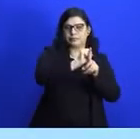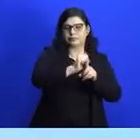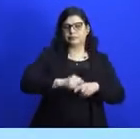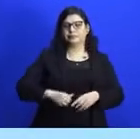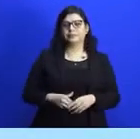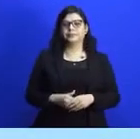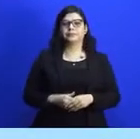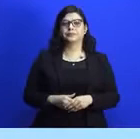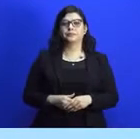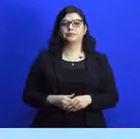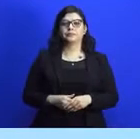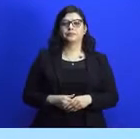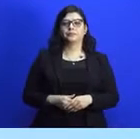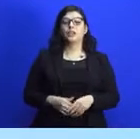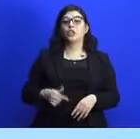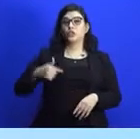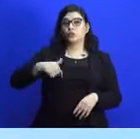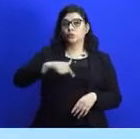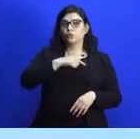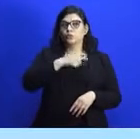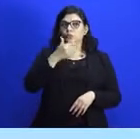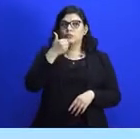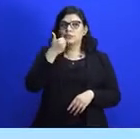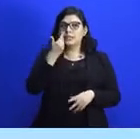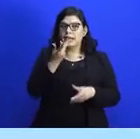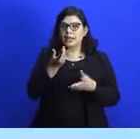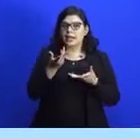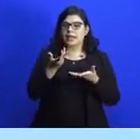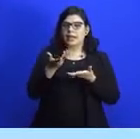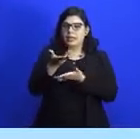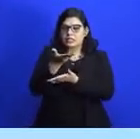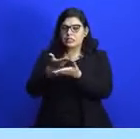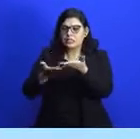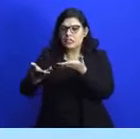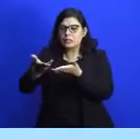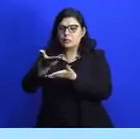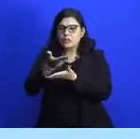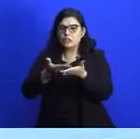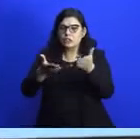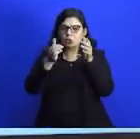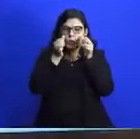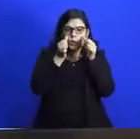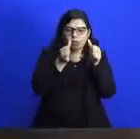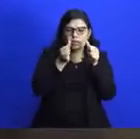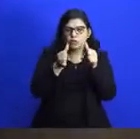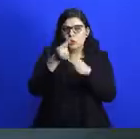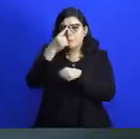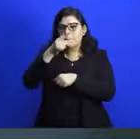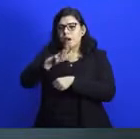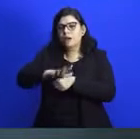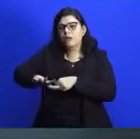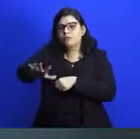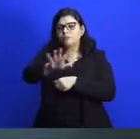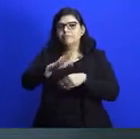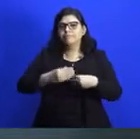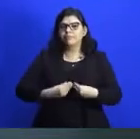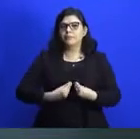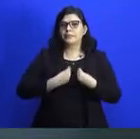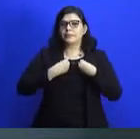Y queremos servir a la gente para que la gente viva una vida mejor.